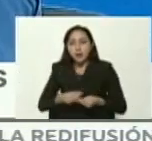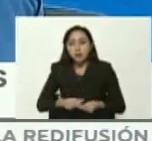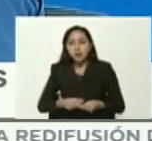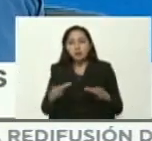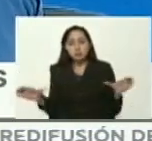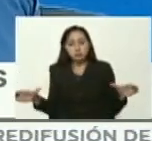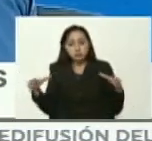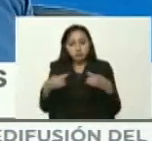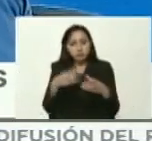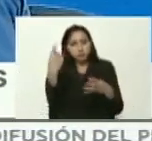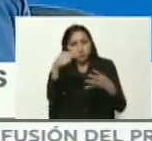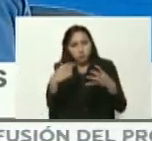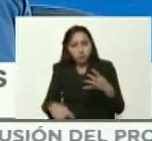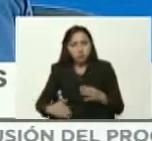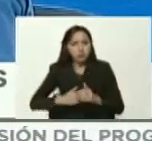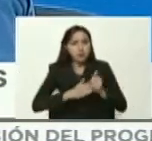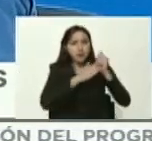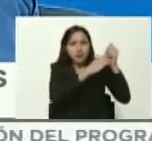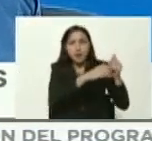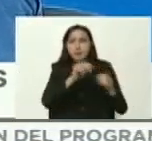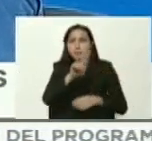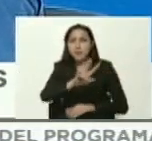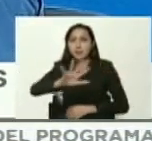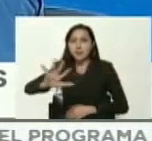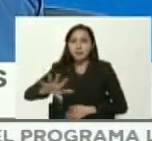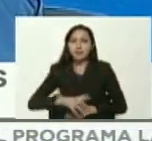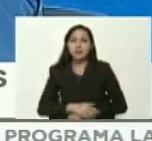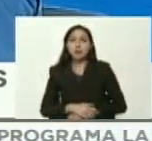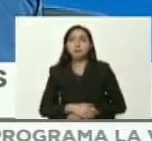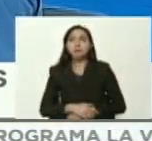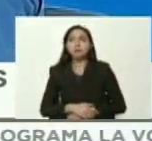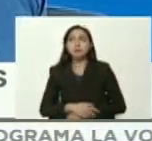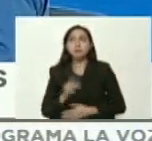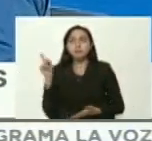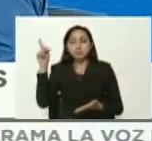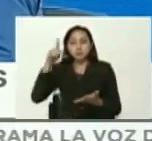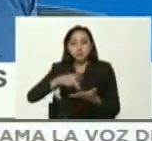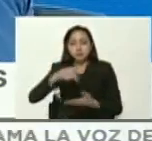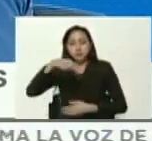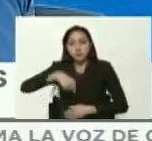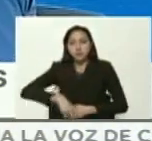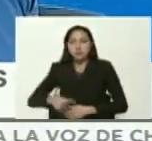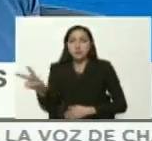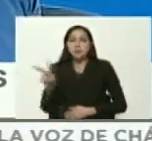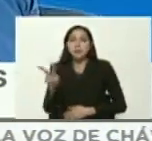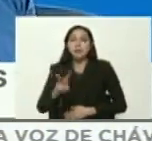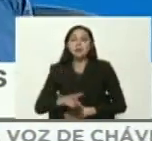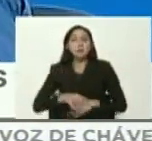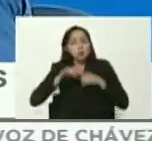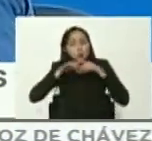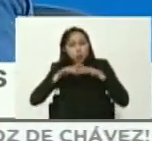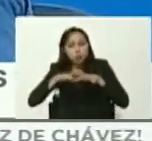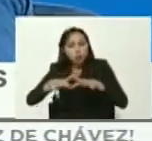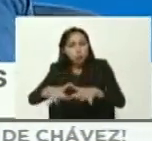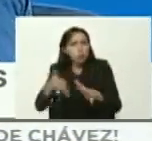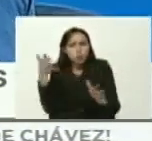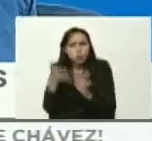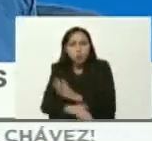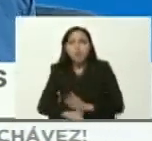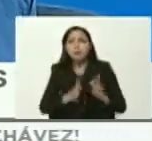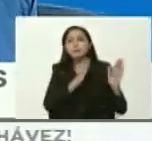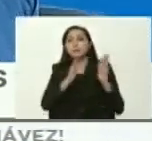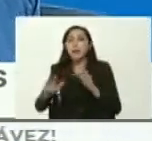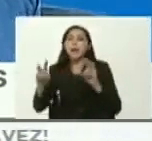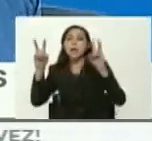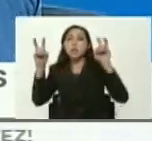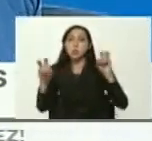conformado en brigadas, 25.000 brigadas que están en este momento en el territorio nacional, están en este despliegue. Y usted ha orientado una nueva fase, y